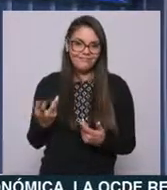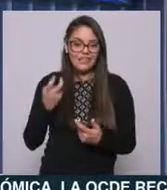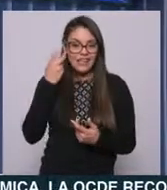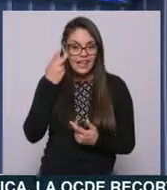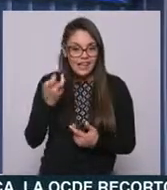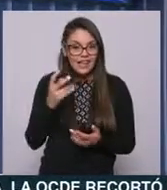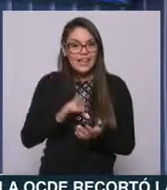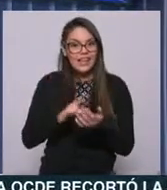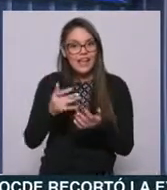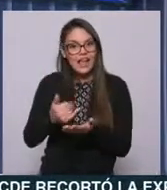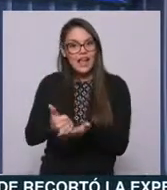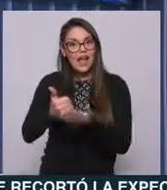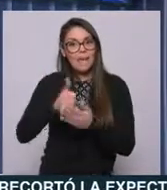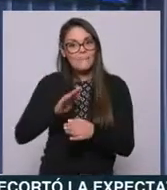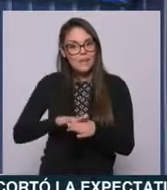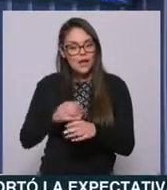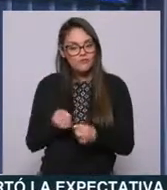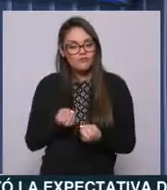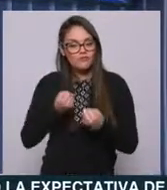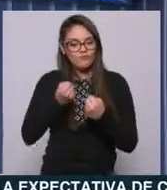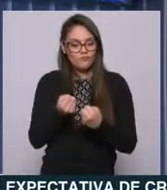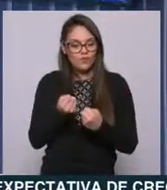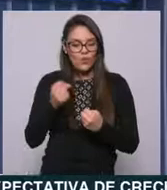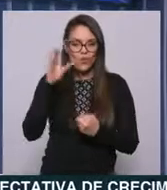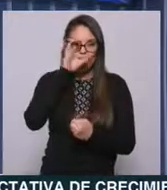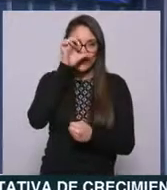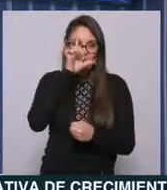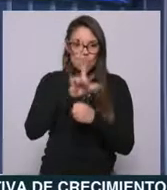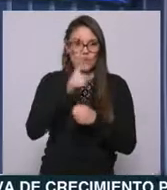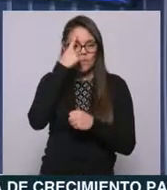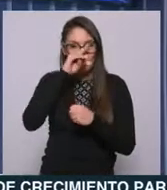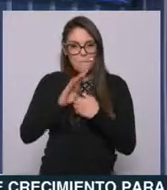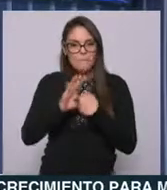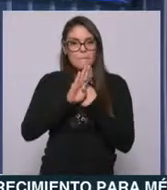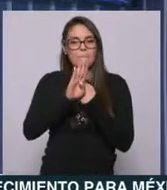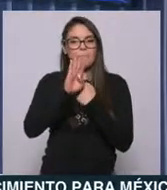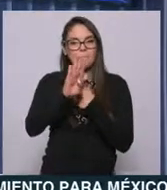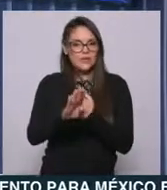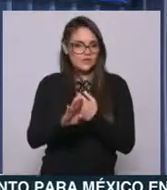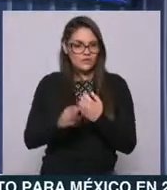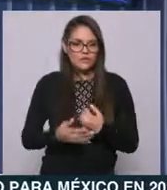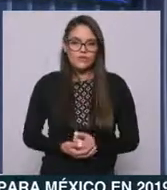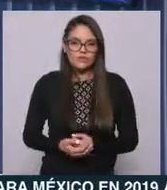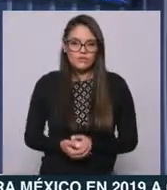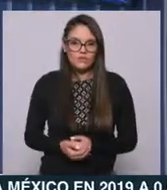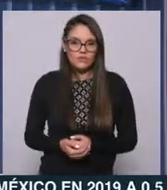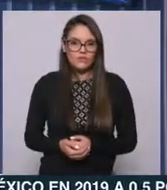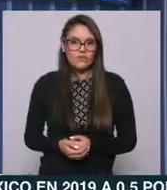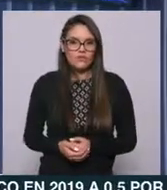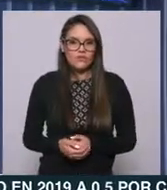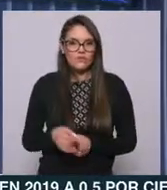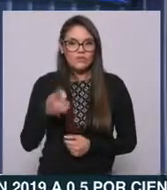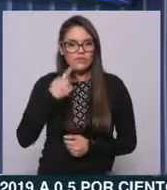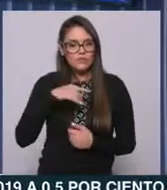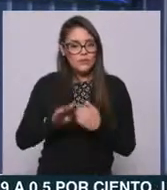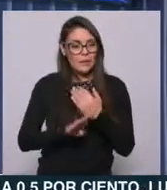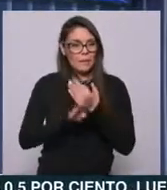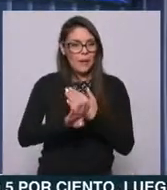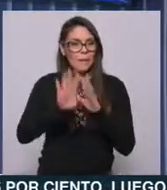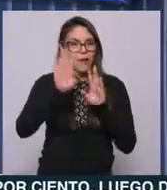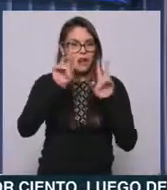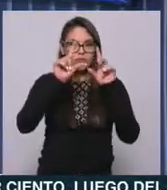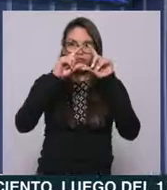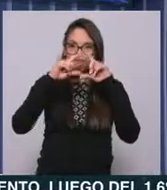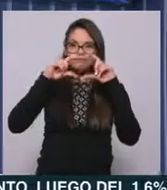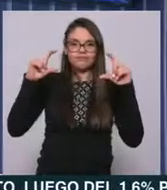nos ayuda a fortalecer la cultura de la prevención. Y la prevención, nosotros lo tenemos como un eslogan: la prevención es